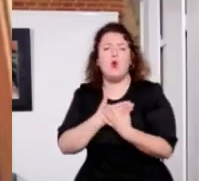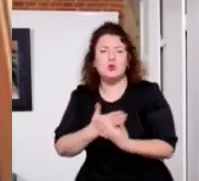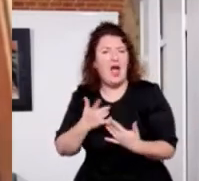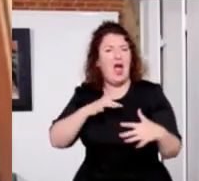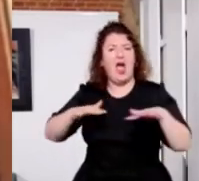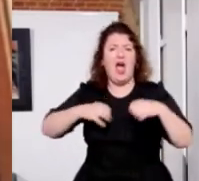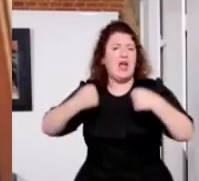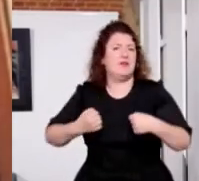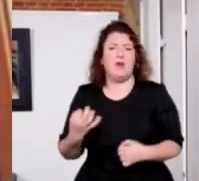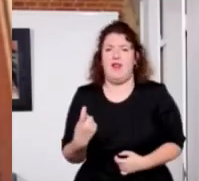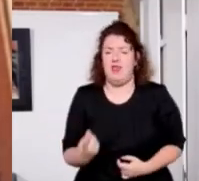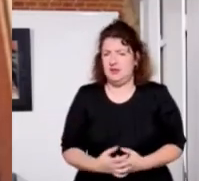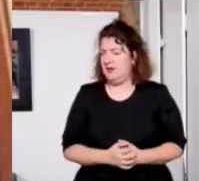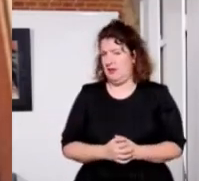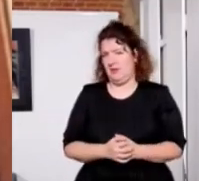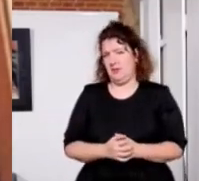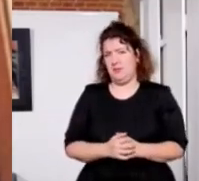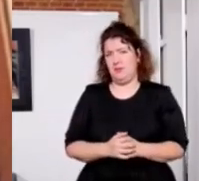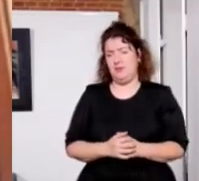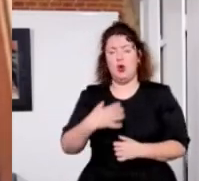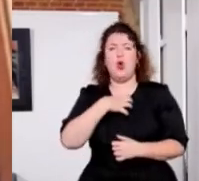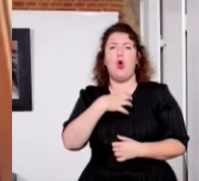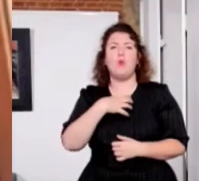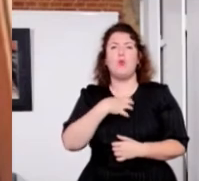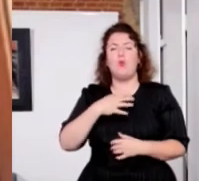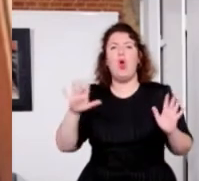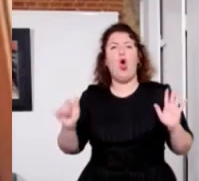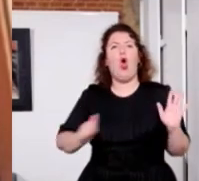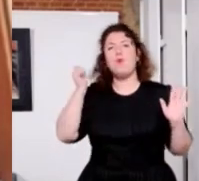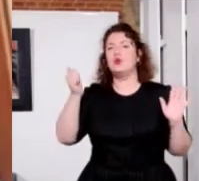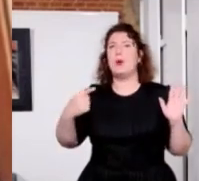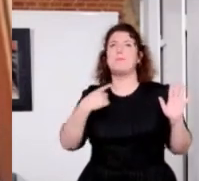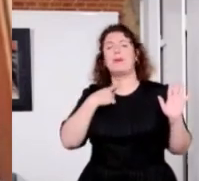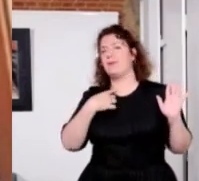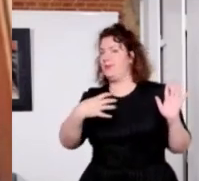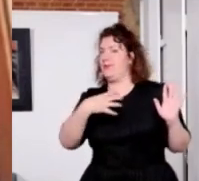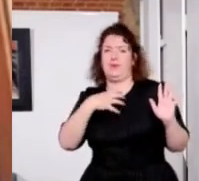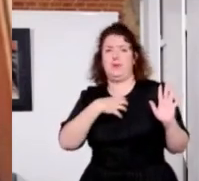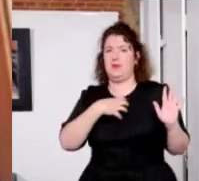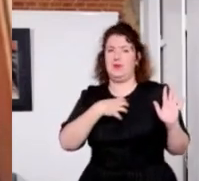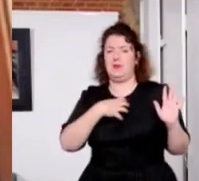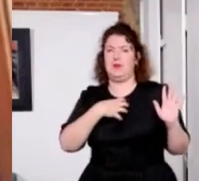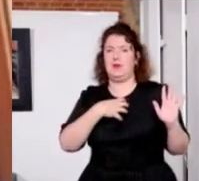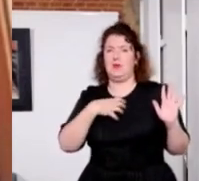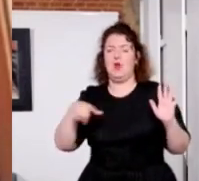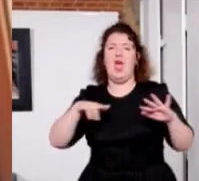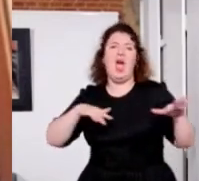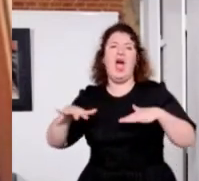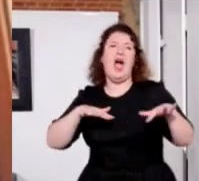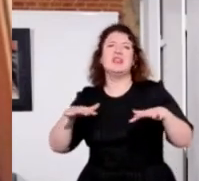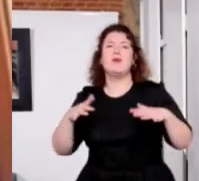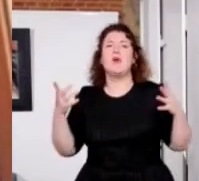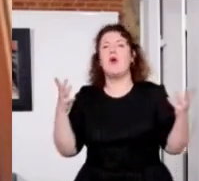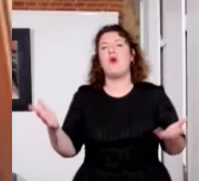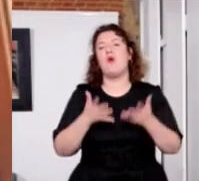activismo, pero no puede perderse la oportunidad de no caer en la brocha gorda de un activismo muy